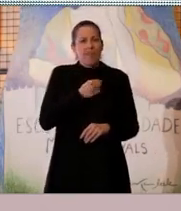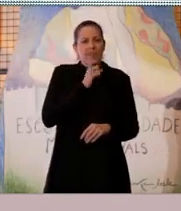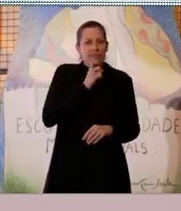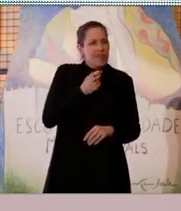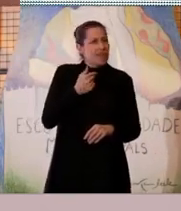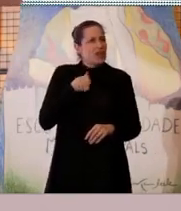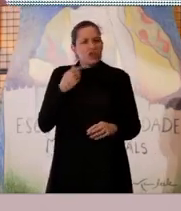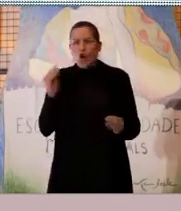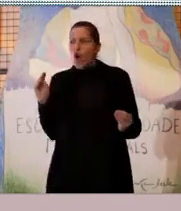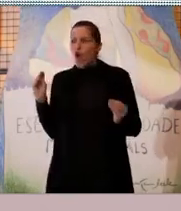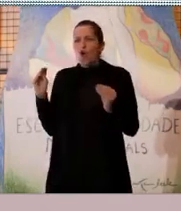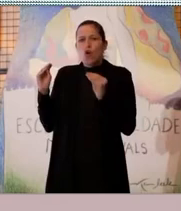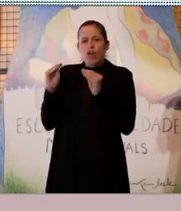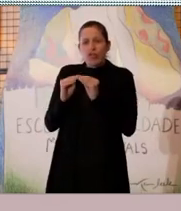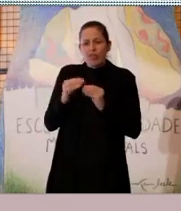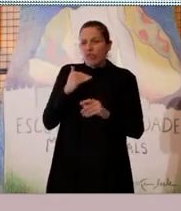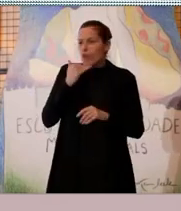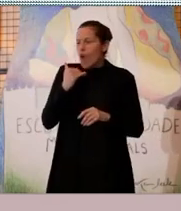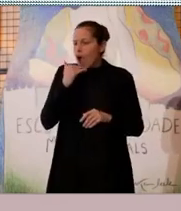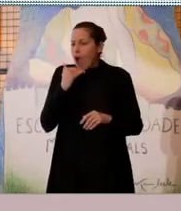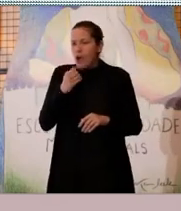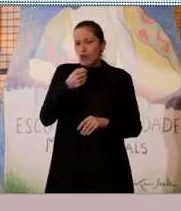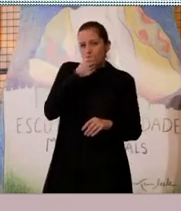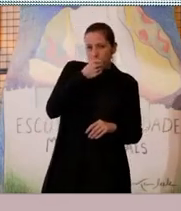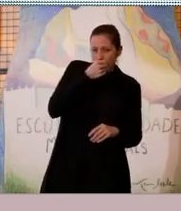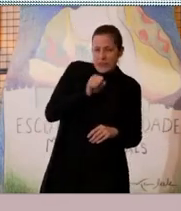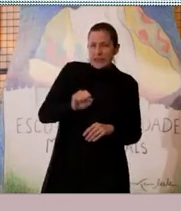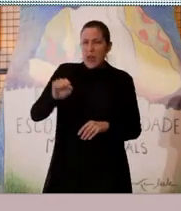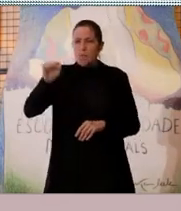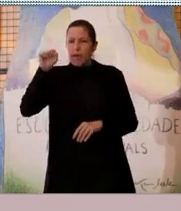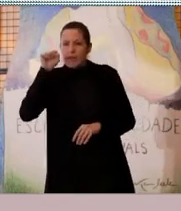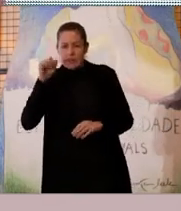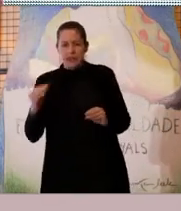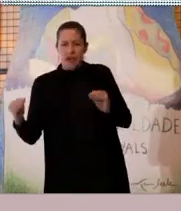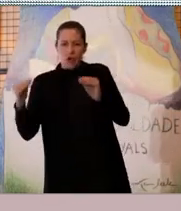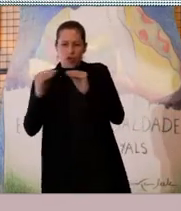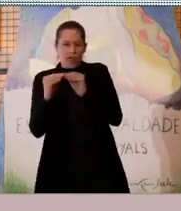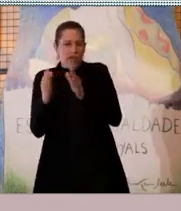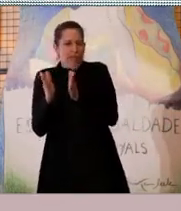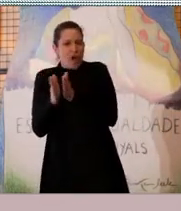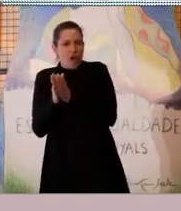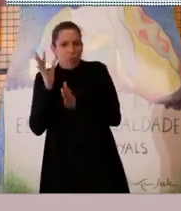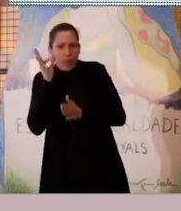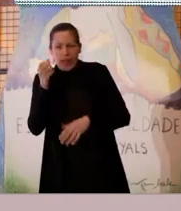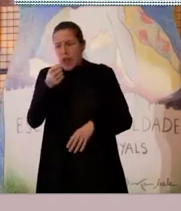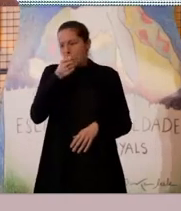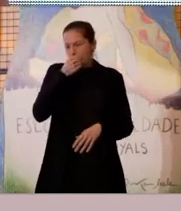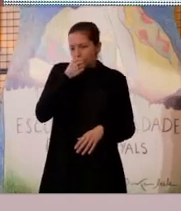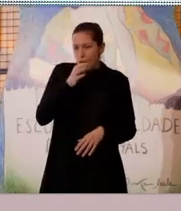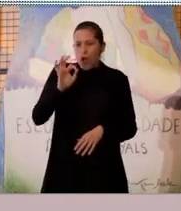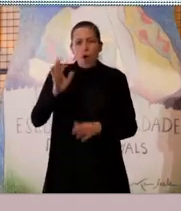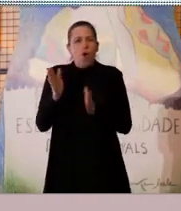a coincidir en una configuración socialista marxista de la vida con compañeras Bueno pues del psoe o de